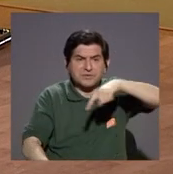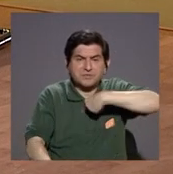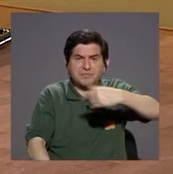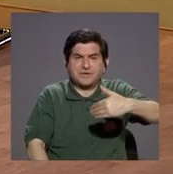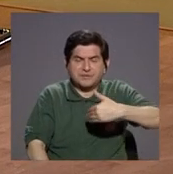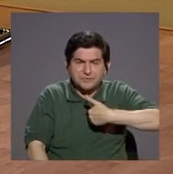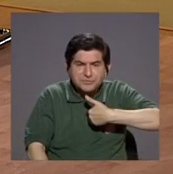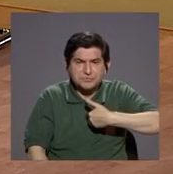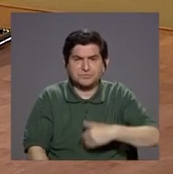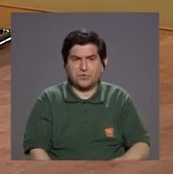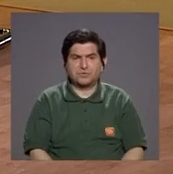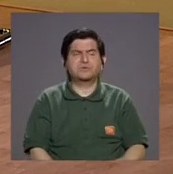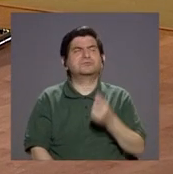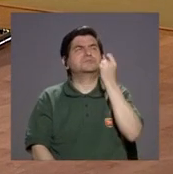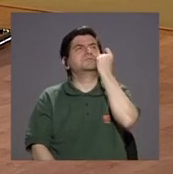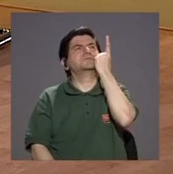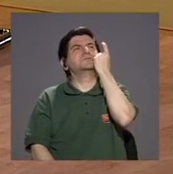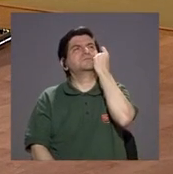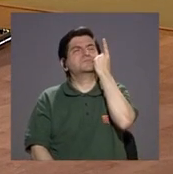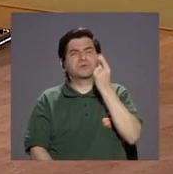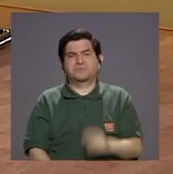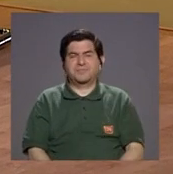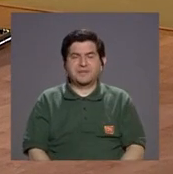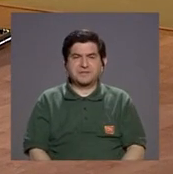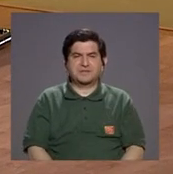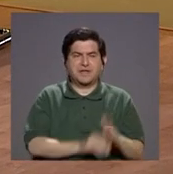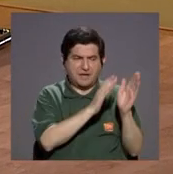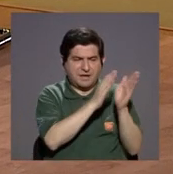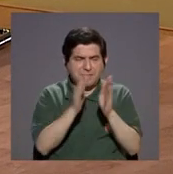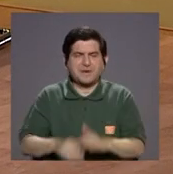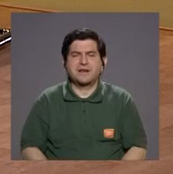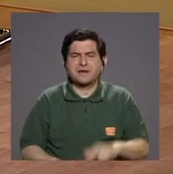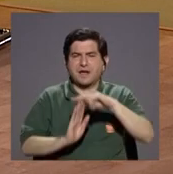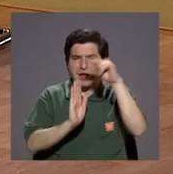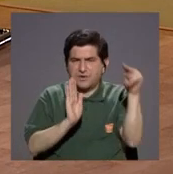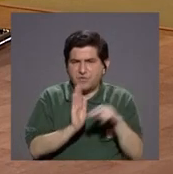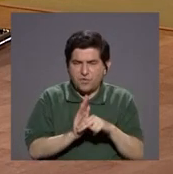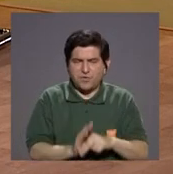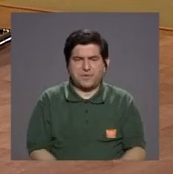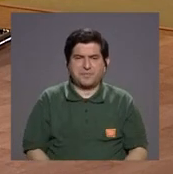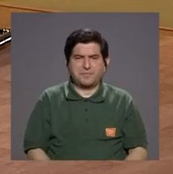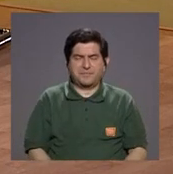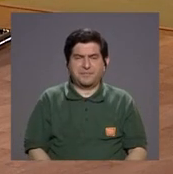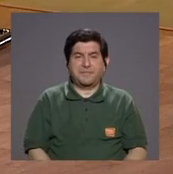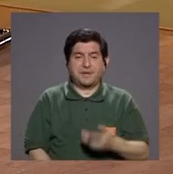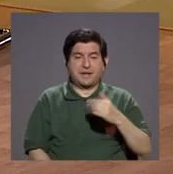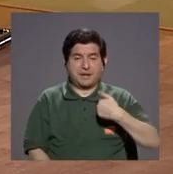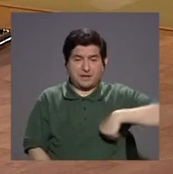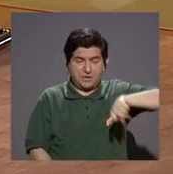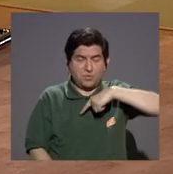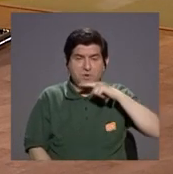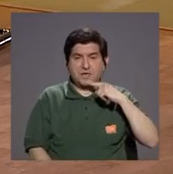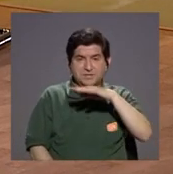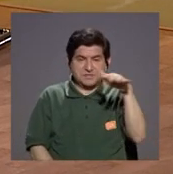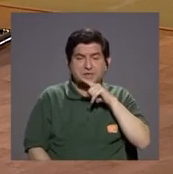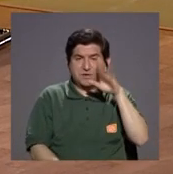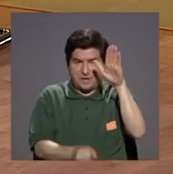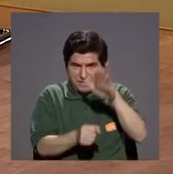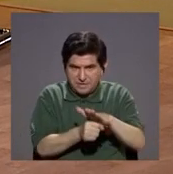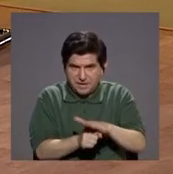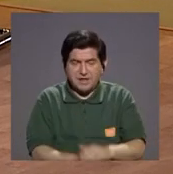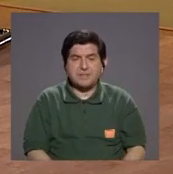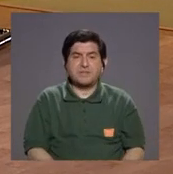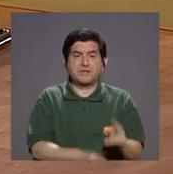que entender cómo acomodar una normativa o adaptar una normativa a nuestra realidad y obviamente la sugef